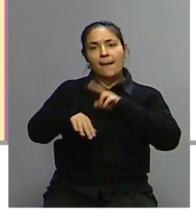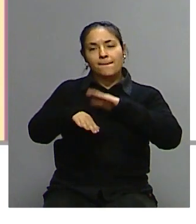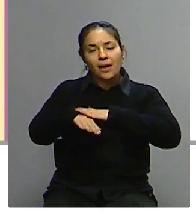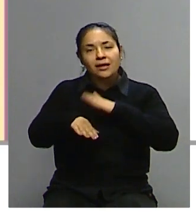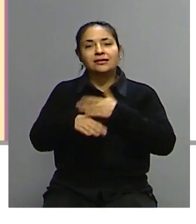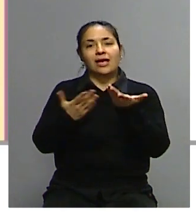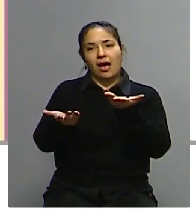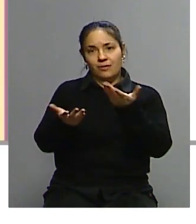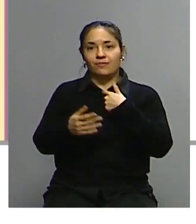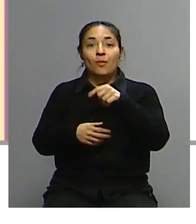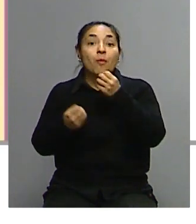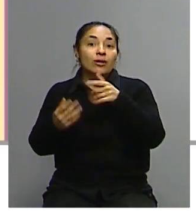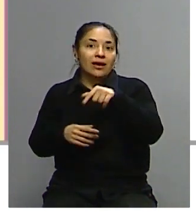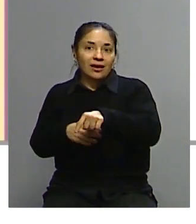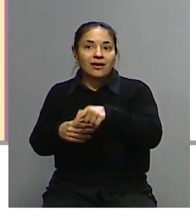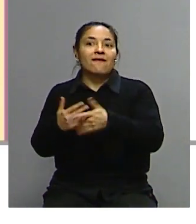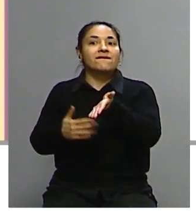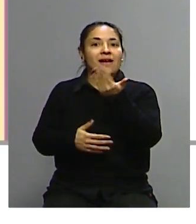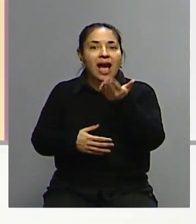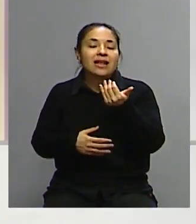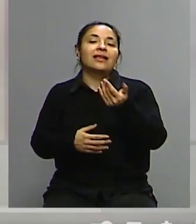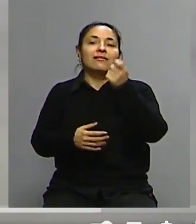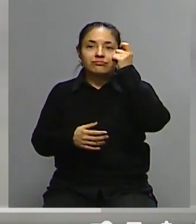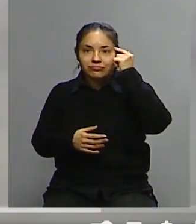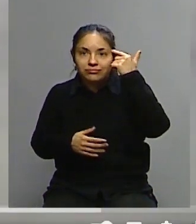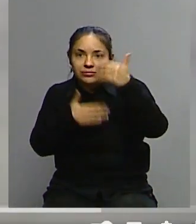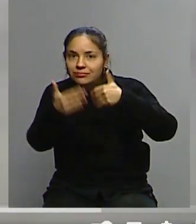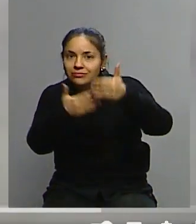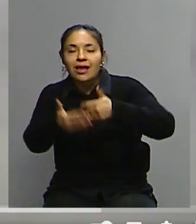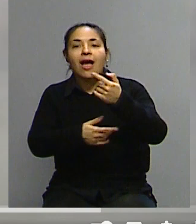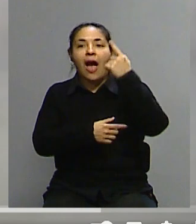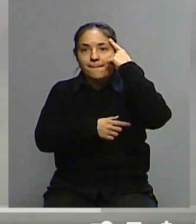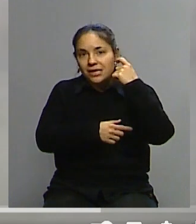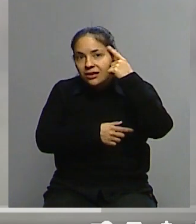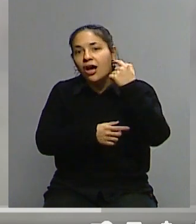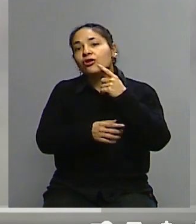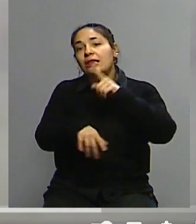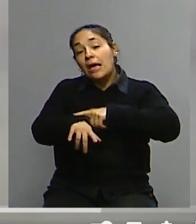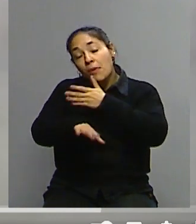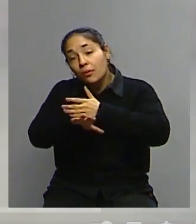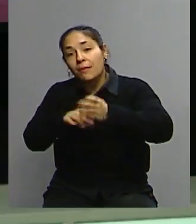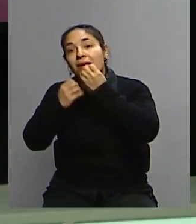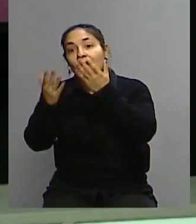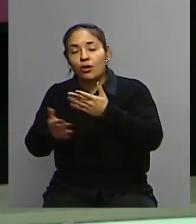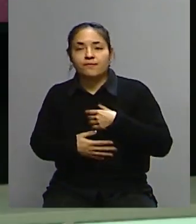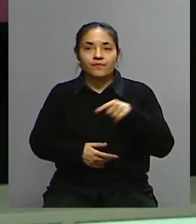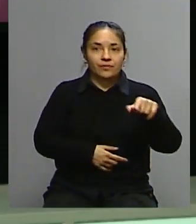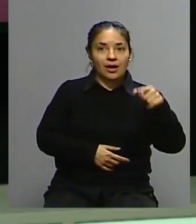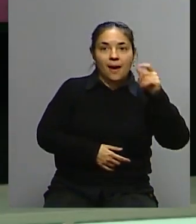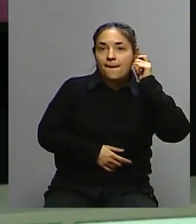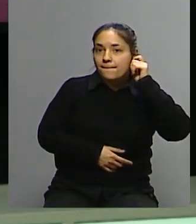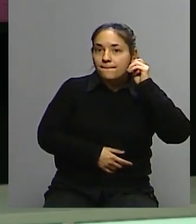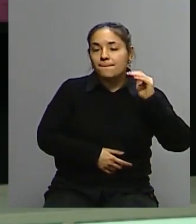les faltan un montón de cuestiones, de habilidades, de capacidades y de aprendizajes que vamos incorporando. Las personas mayores no están en